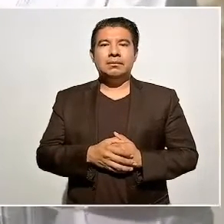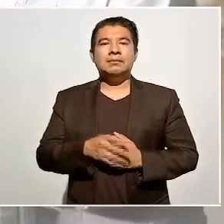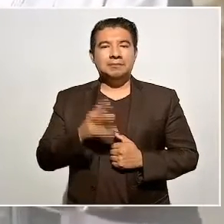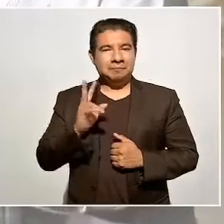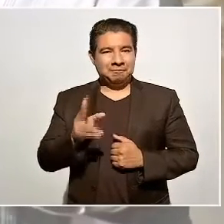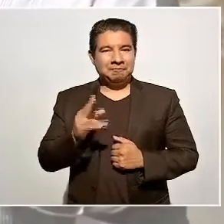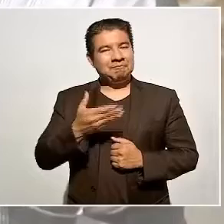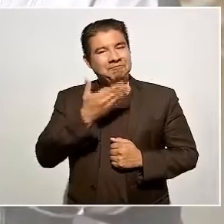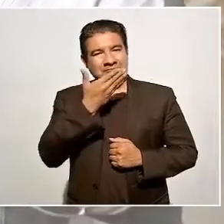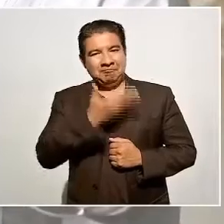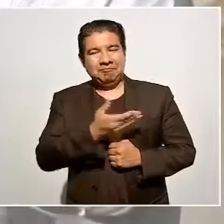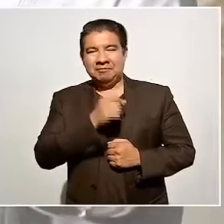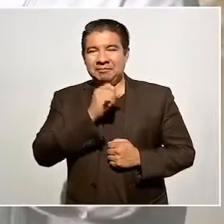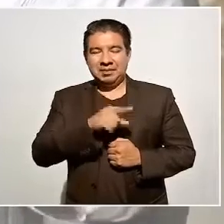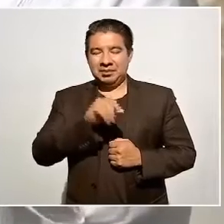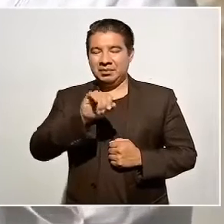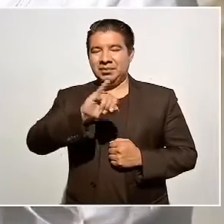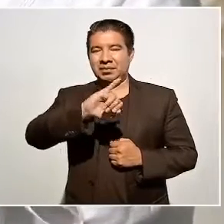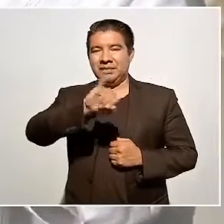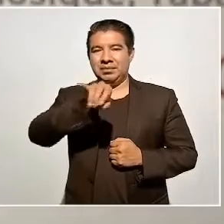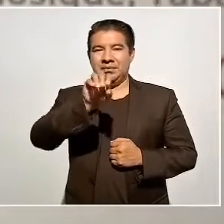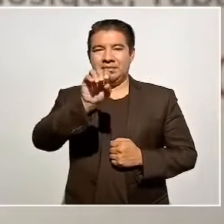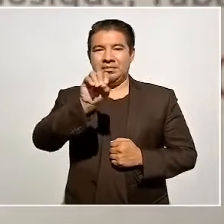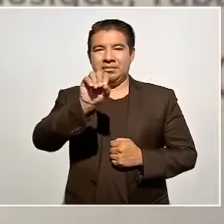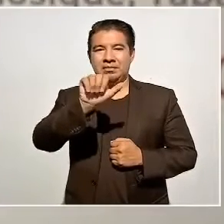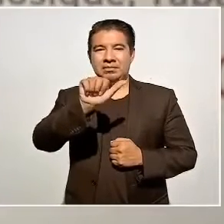Joao, que